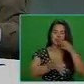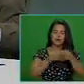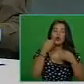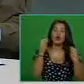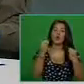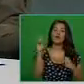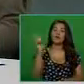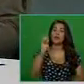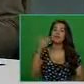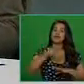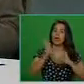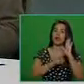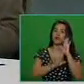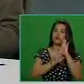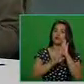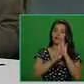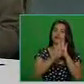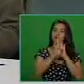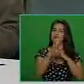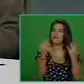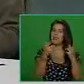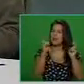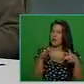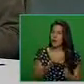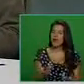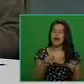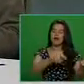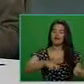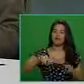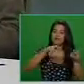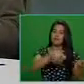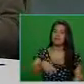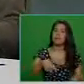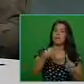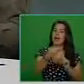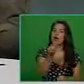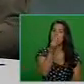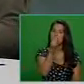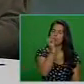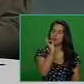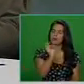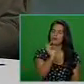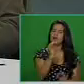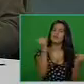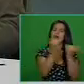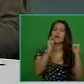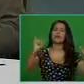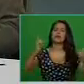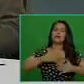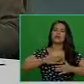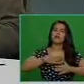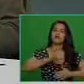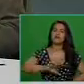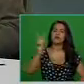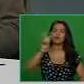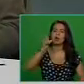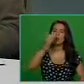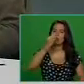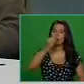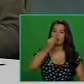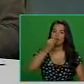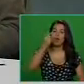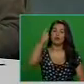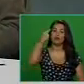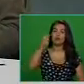Venezuela en cuanto a materia agrícola, agroalimentaria y para garantizar la soberanía, un importante encuentro que se va a llevar en nuestra